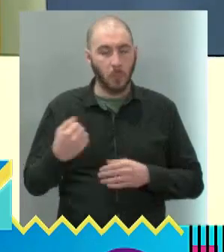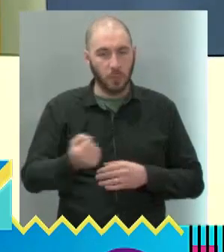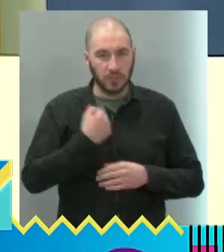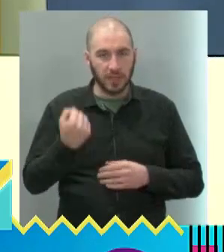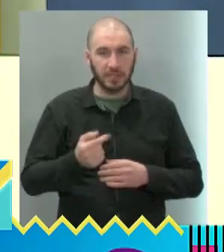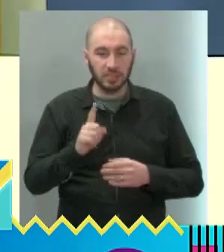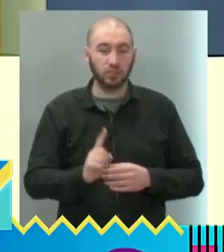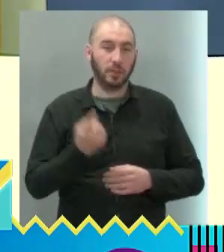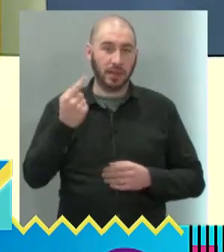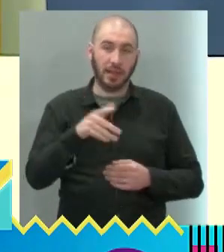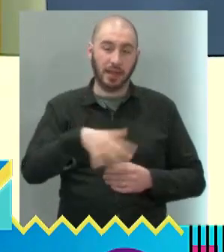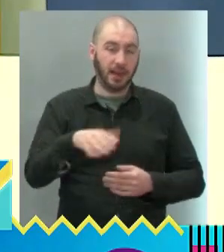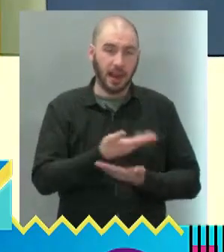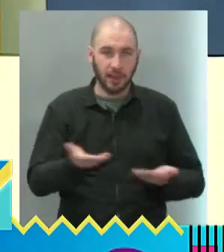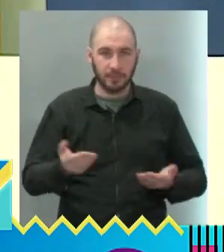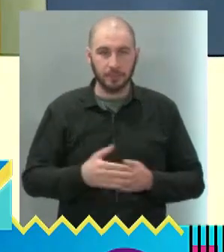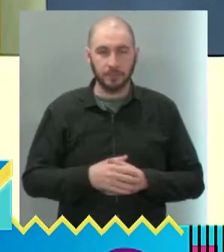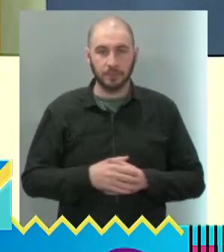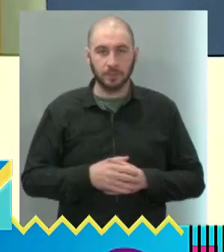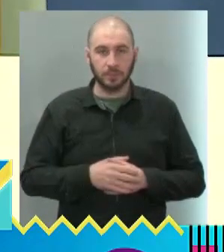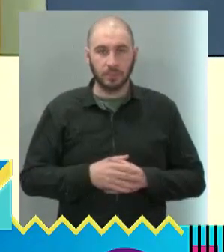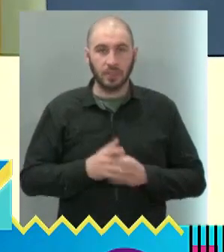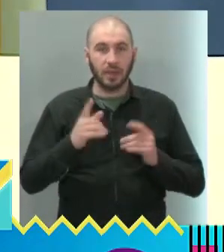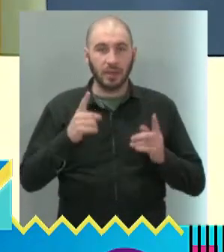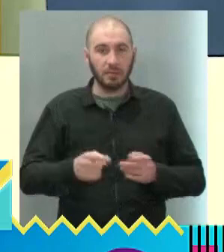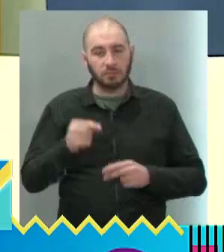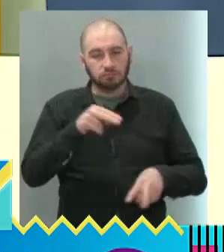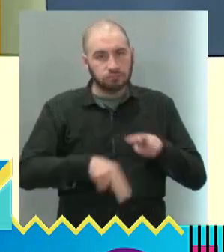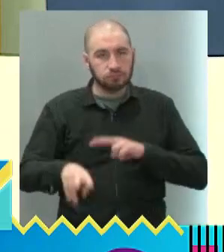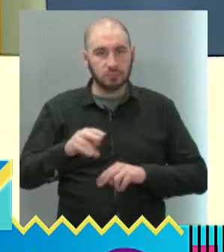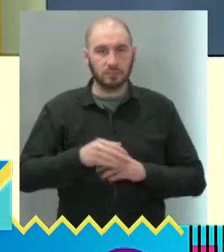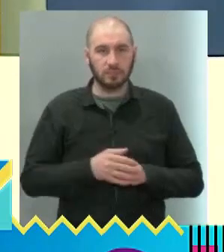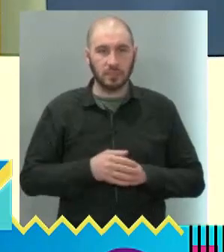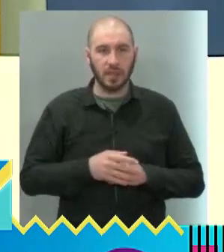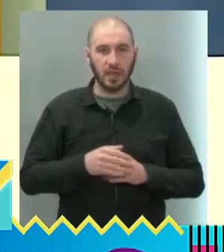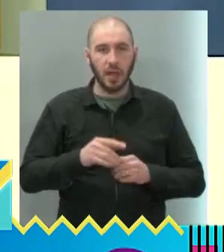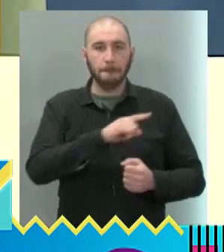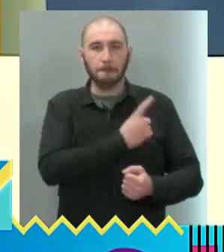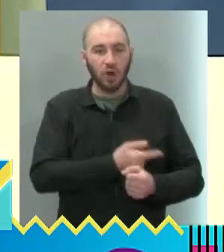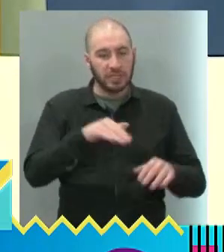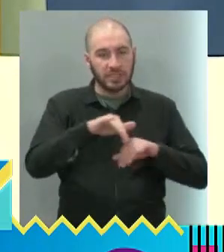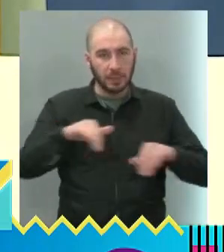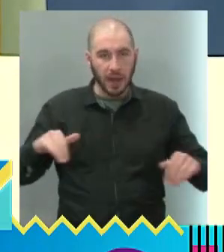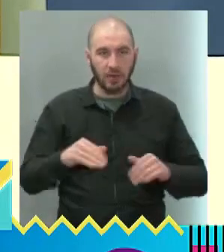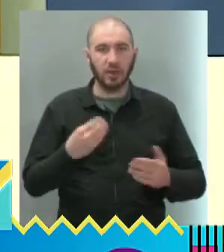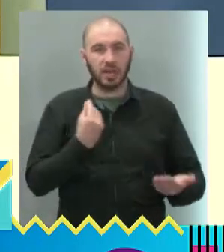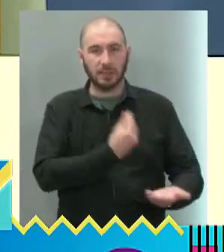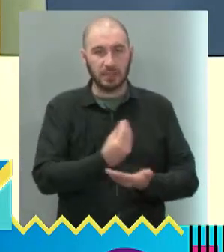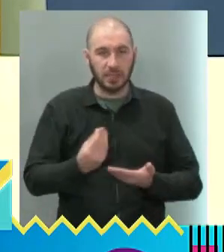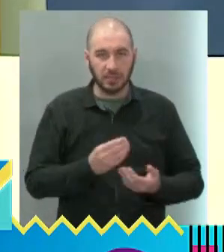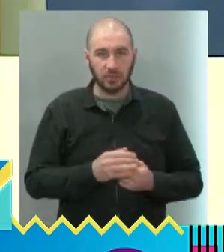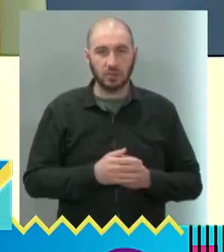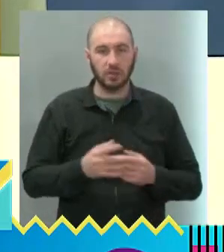fundamentalmente en la soberanía popular, ¿sí? Se basa en la búsqueda de la división de poderes, de la representación,